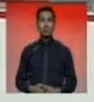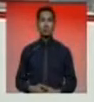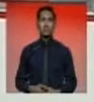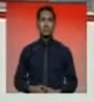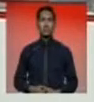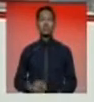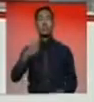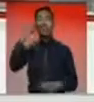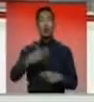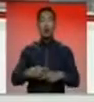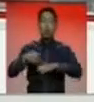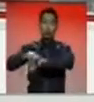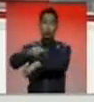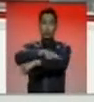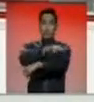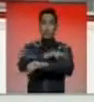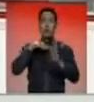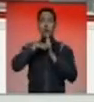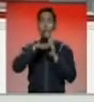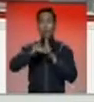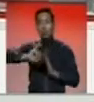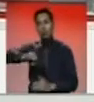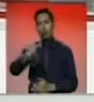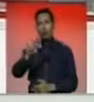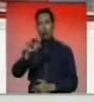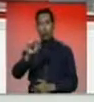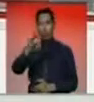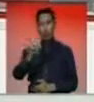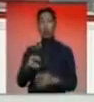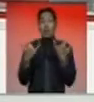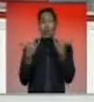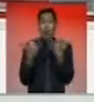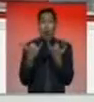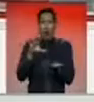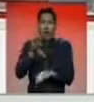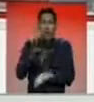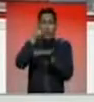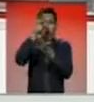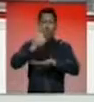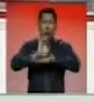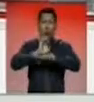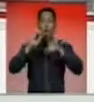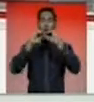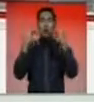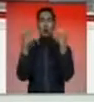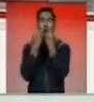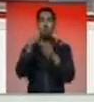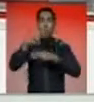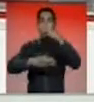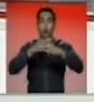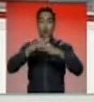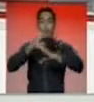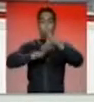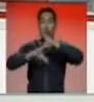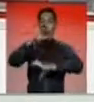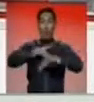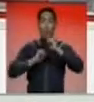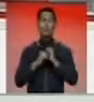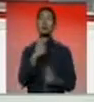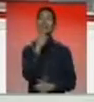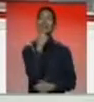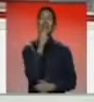El ex superintendente de bancos, Juan Falconi Puy, y actual representante de Ecuador ante la Organización Mundial del Comercio desde Ginebra,